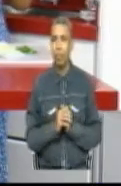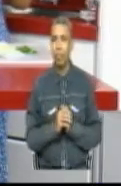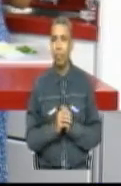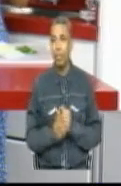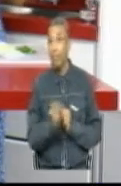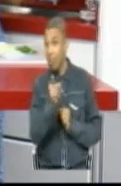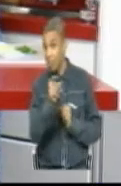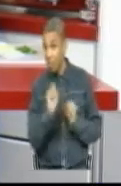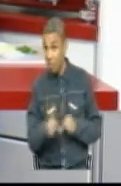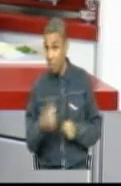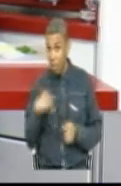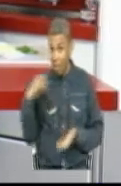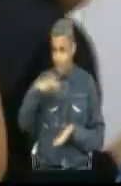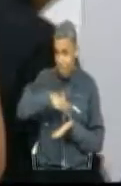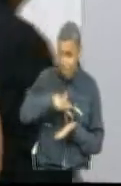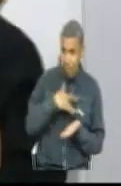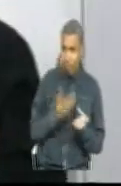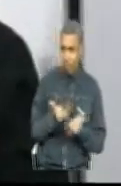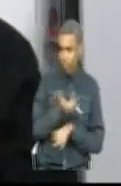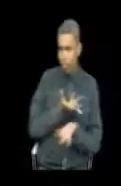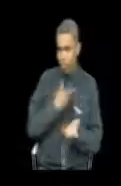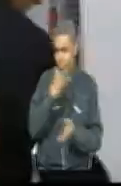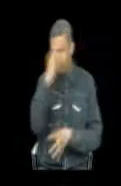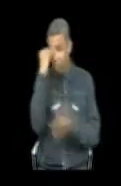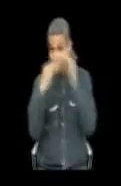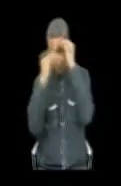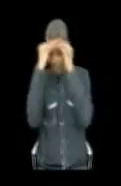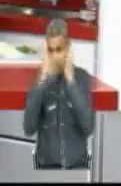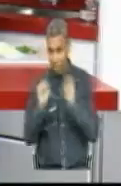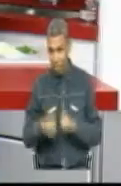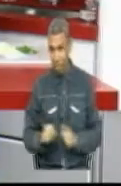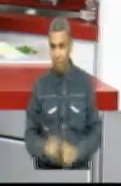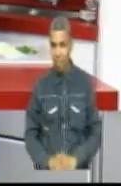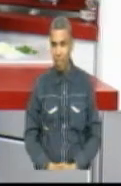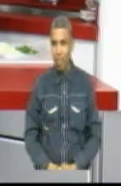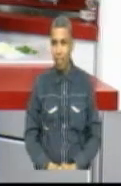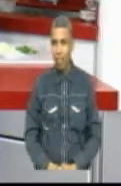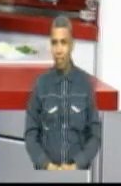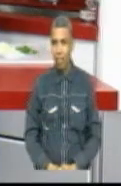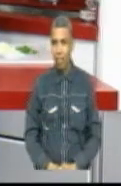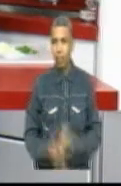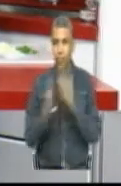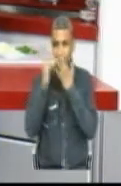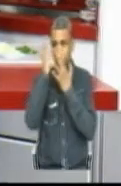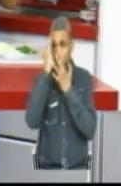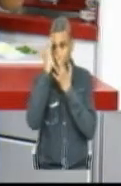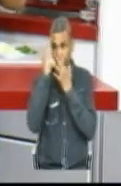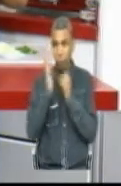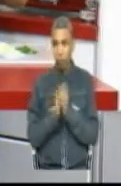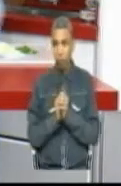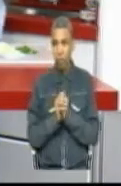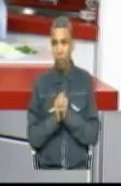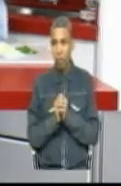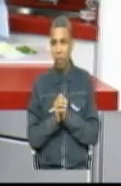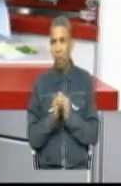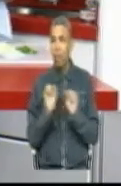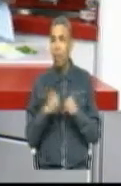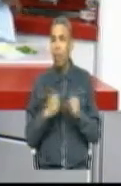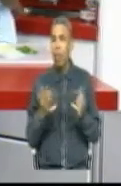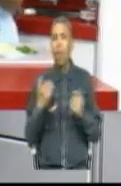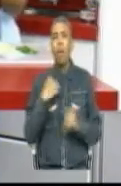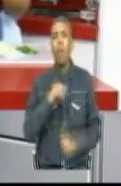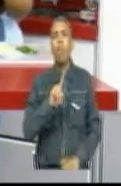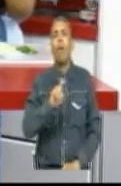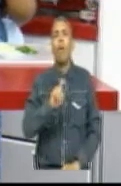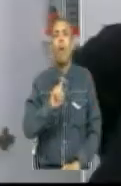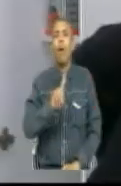estaba previsto con todos nosotros aquí en este programa a pedir de boca así que ya sabe línea de participación completamente disponible para todas ustedes 6 en